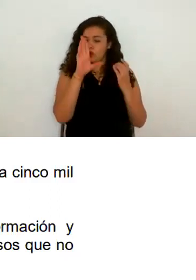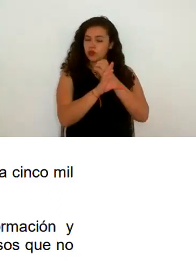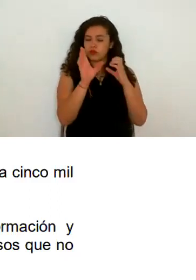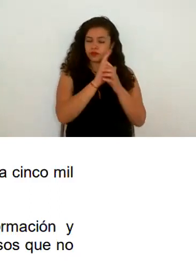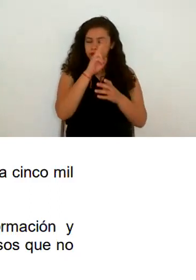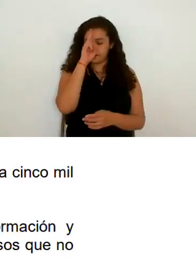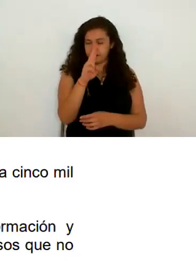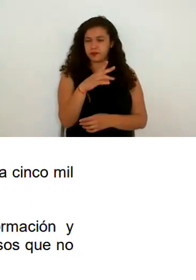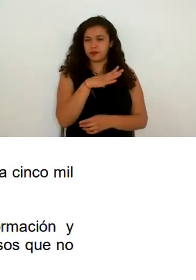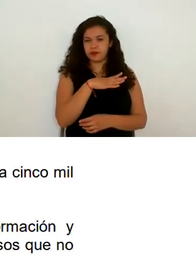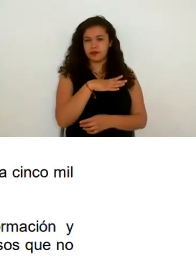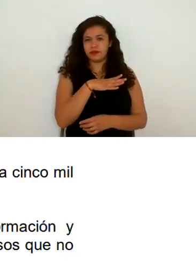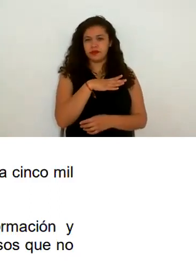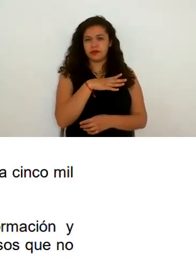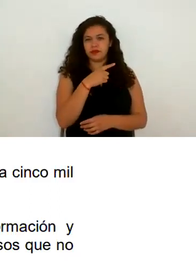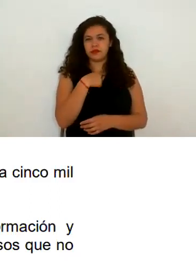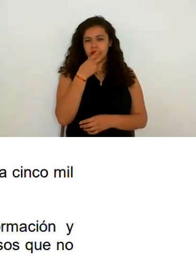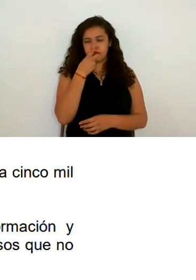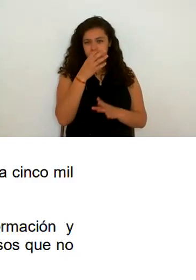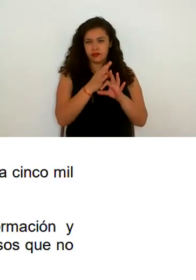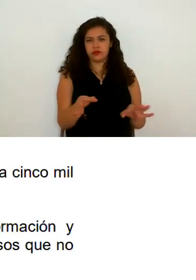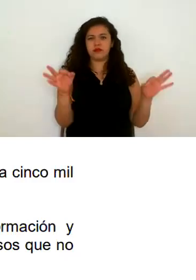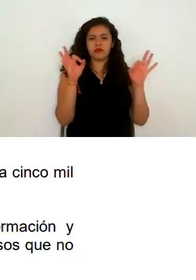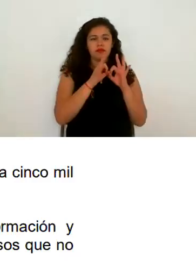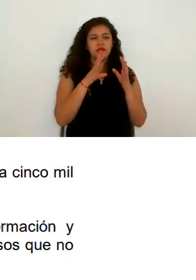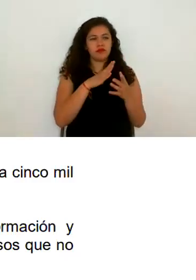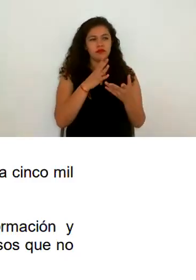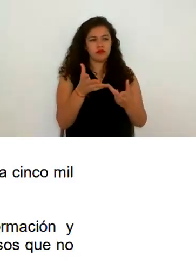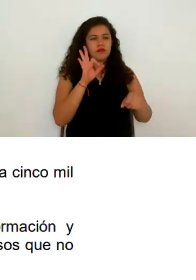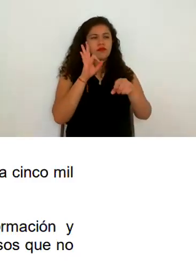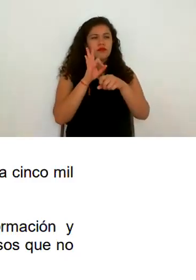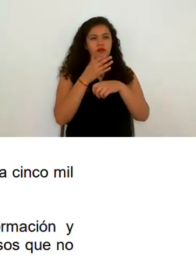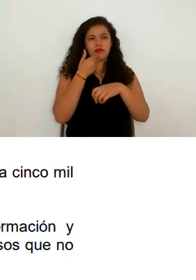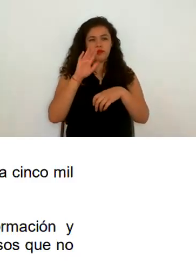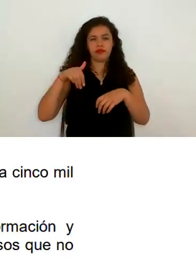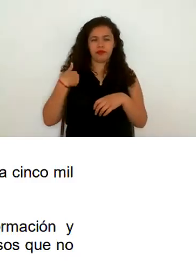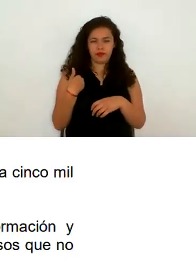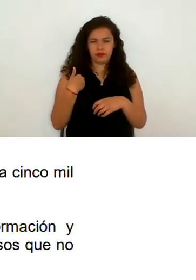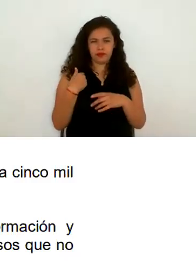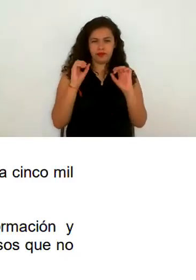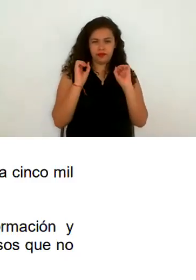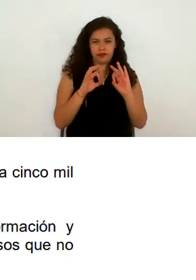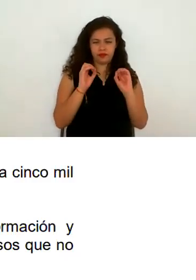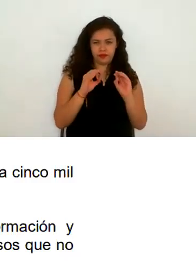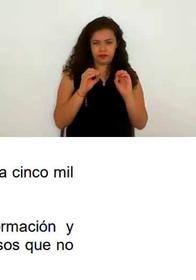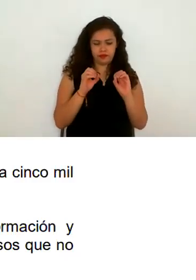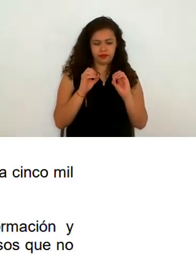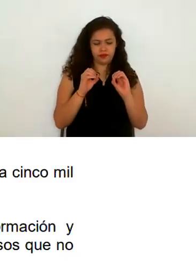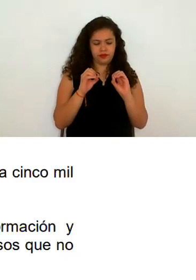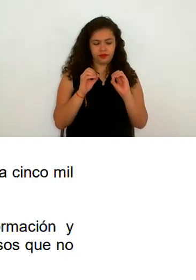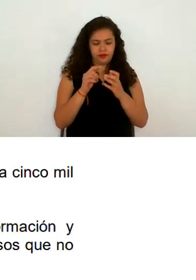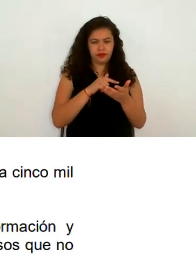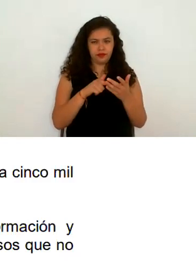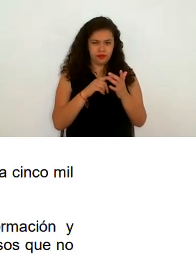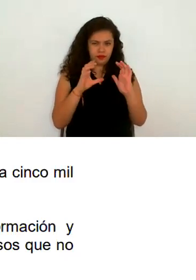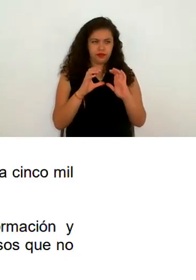les decía que es importante tener un edificio donde resguardar los expedientes, una oficina que no tenga filtraciones, que no